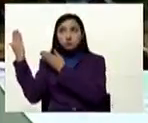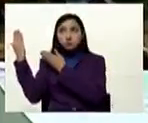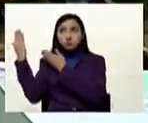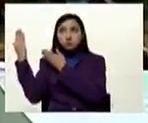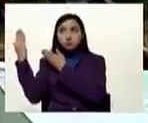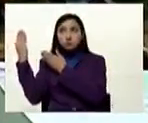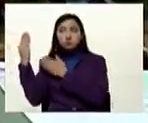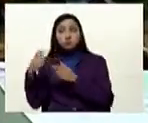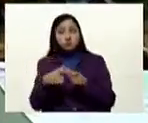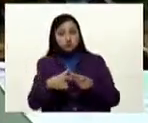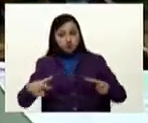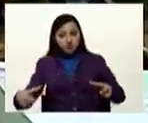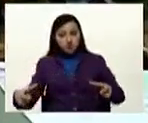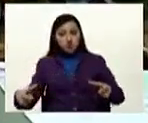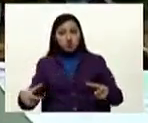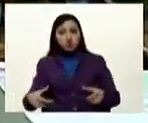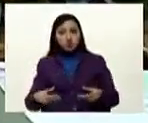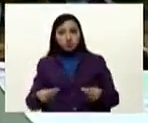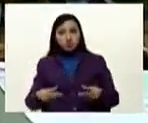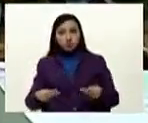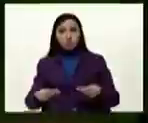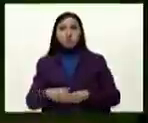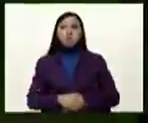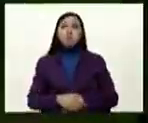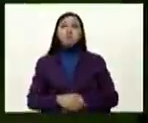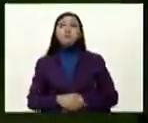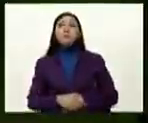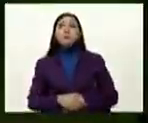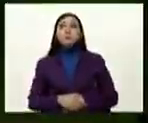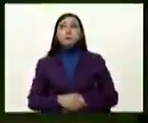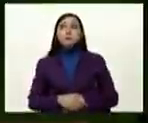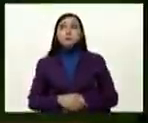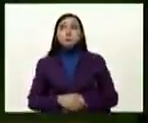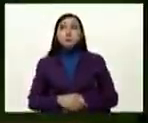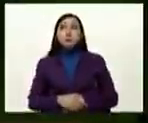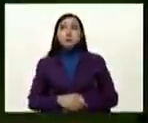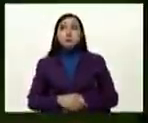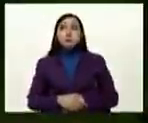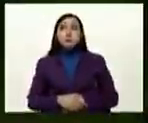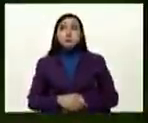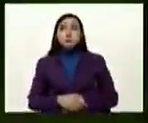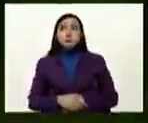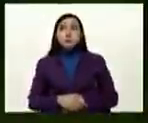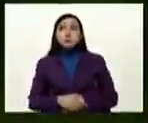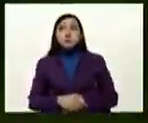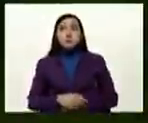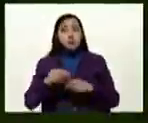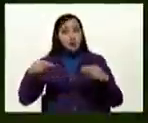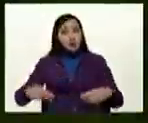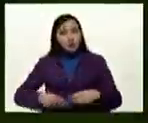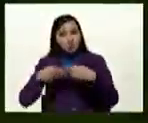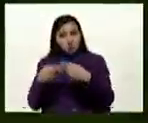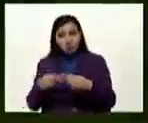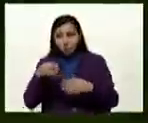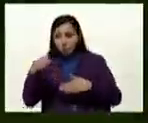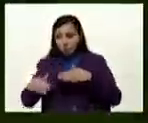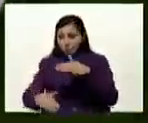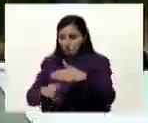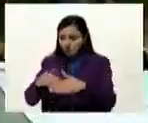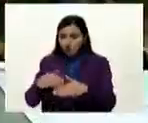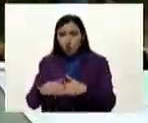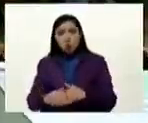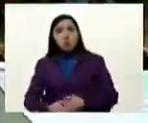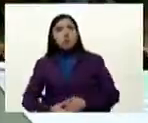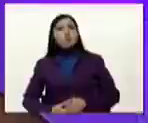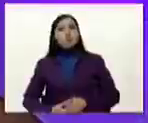billete físico de la represión. Todos los primeros pasos han salido